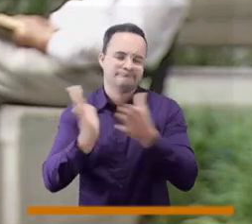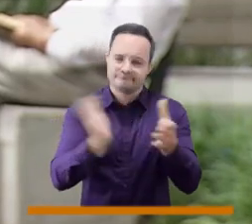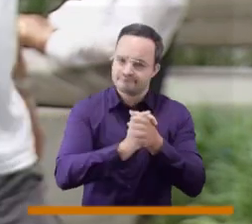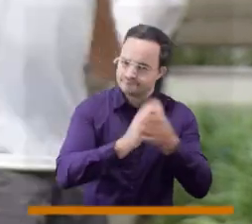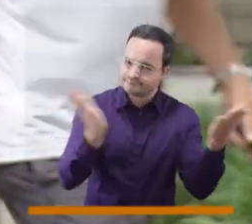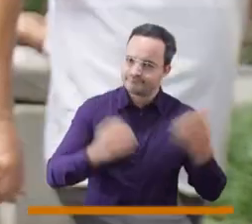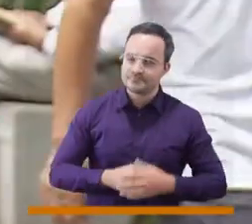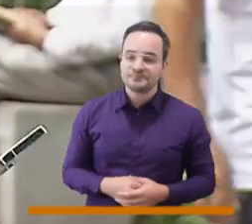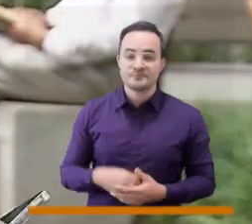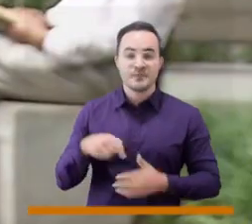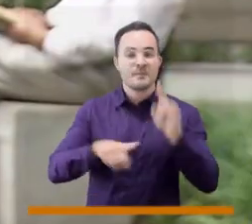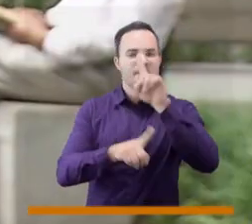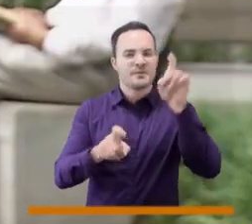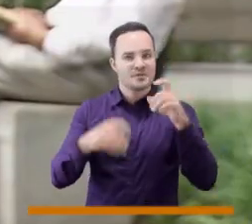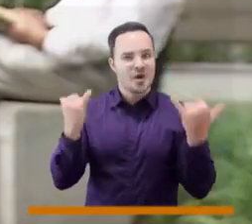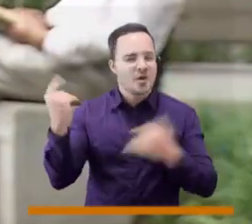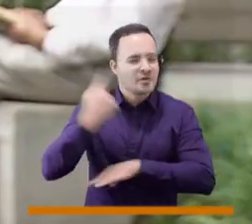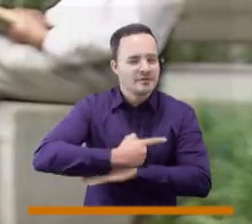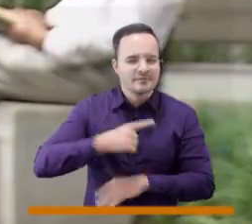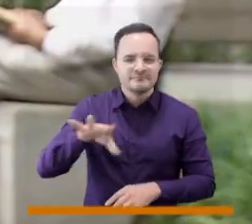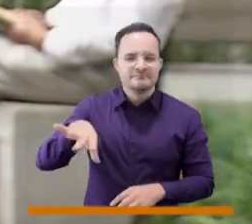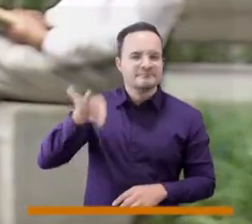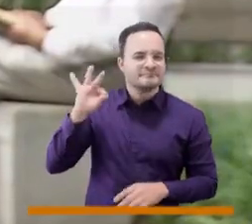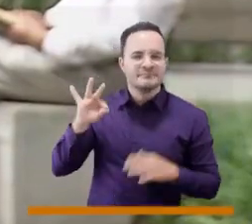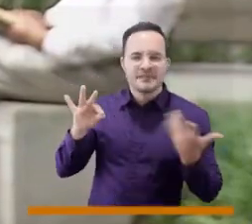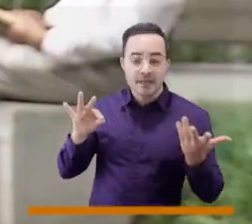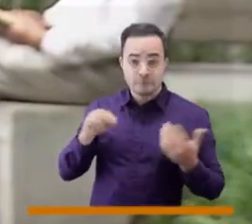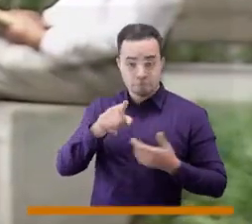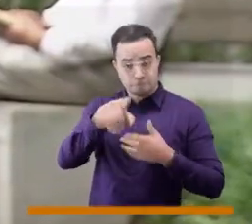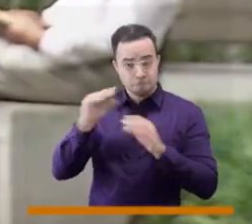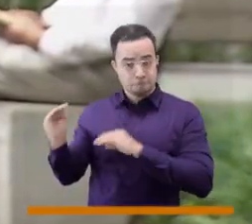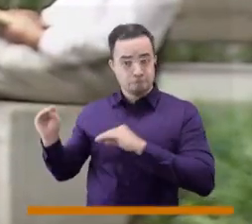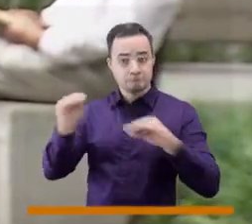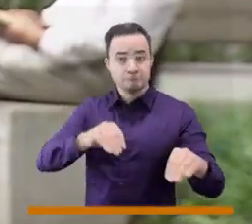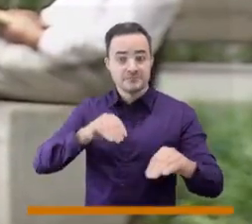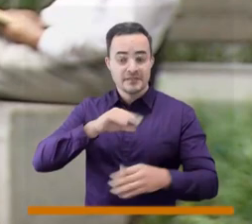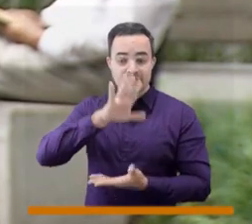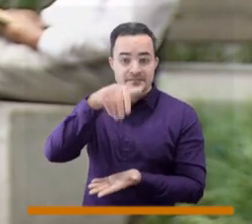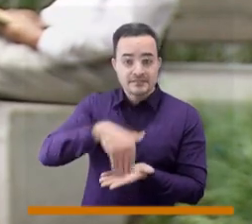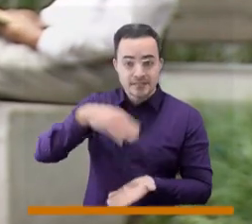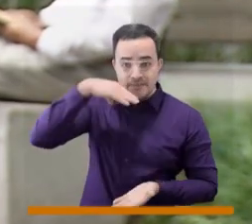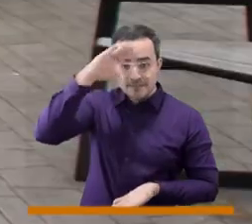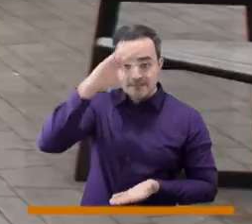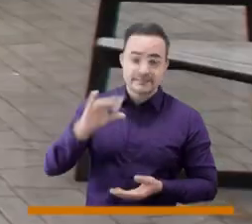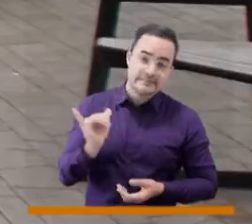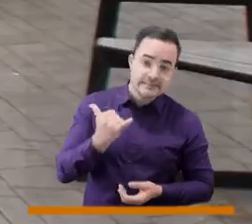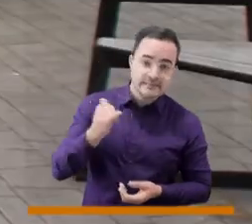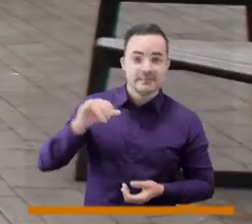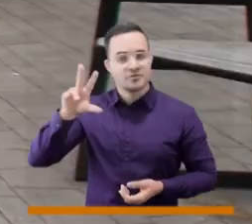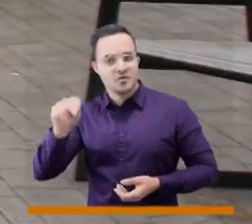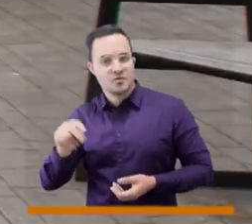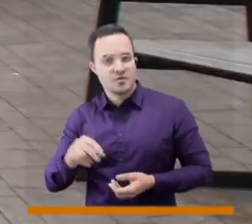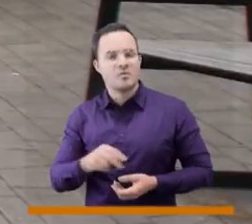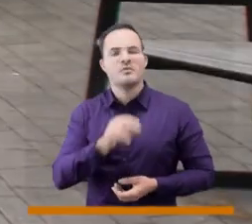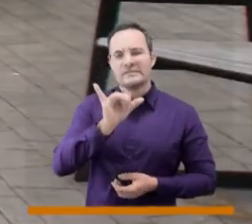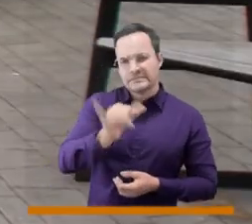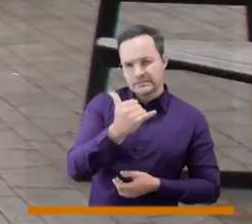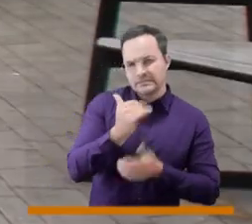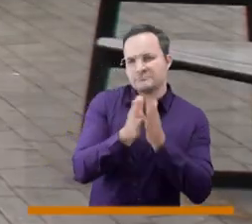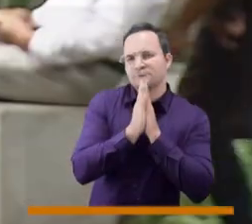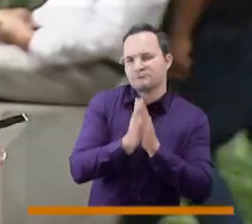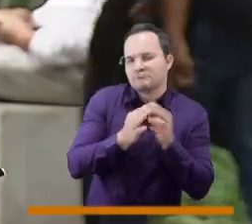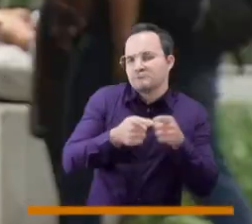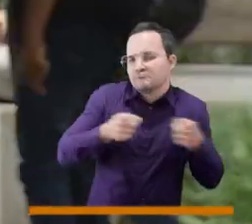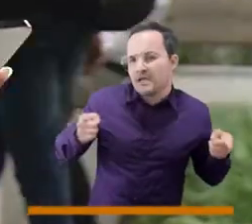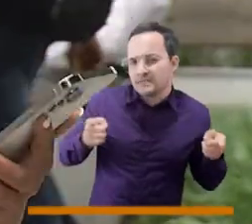redes sociales. Les recuerdo que la pregunta del día de hoy es: ¿usted viviría en el centro de Medellín? Si su respuesta